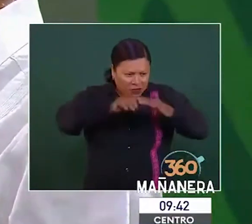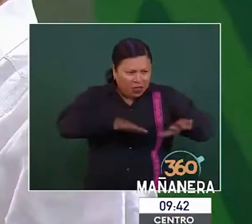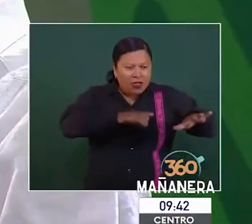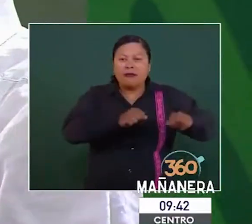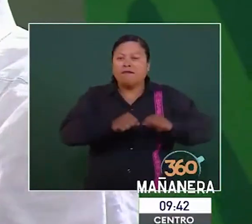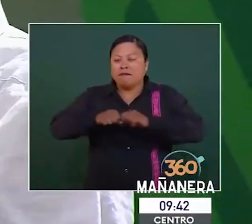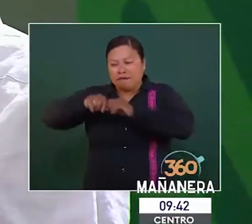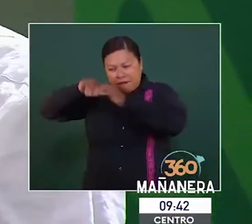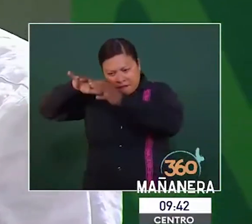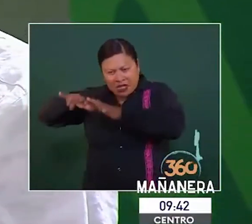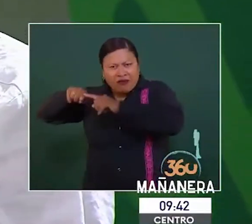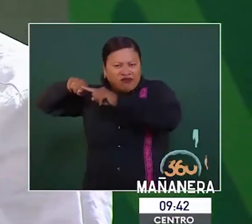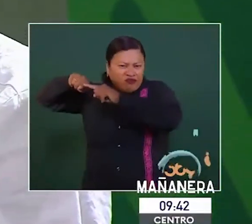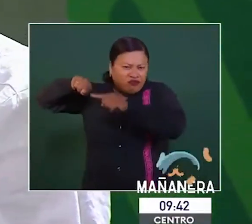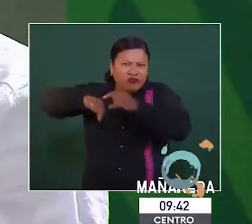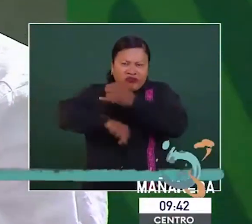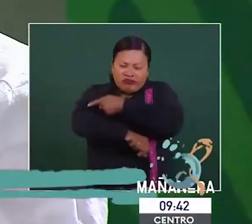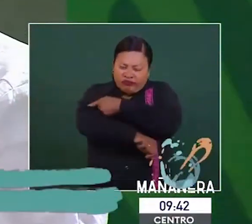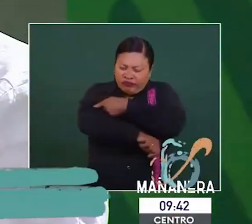Este proyecto